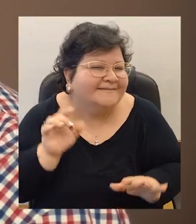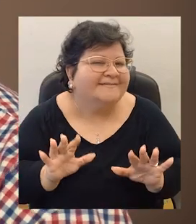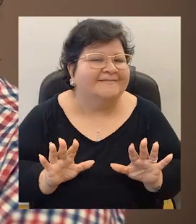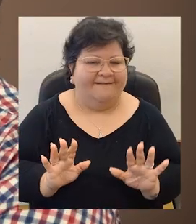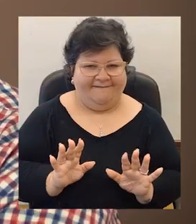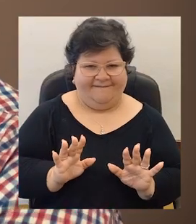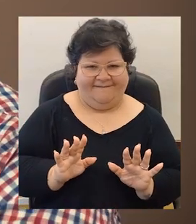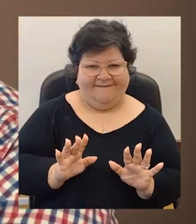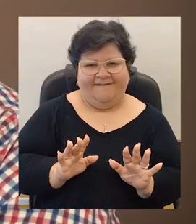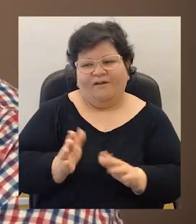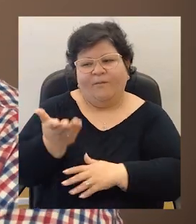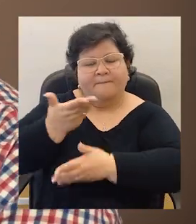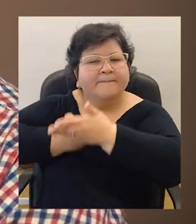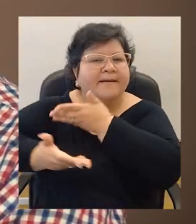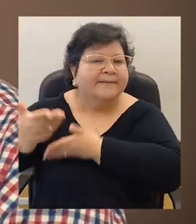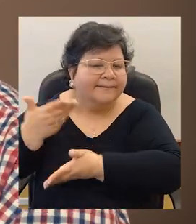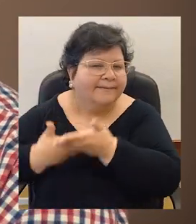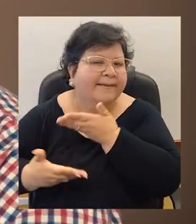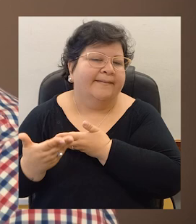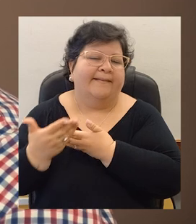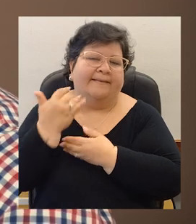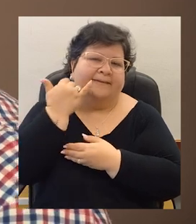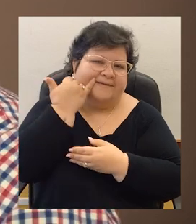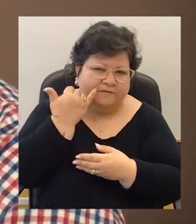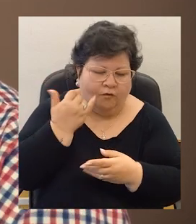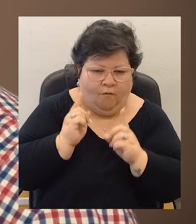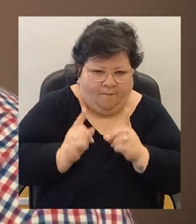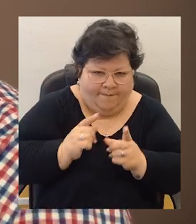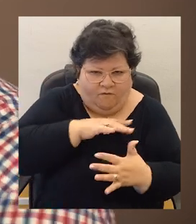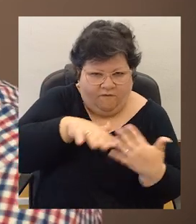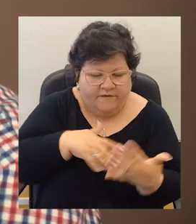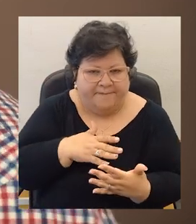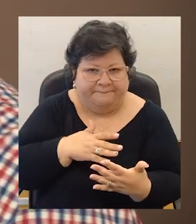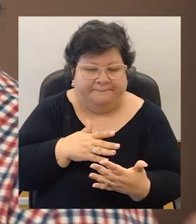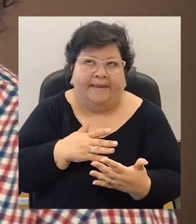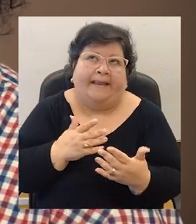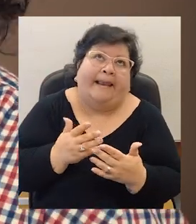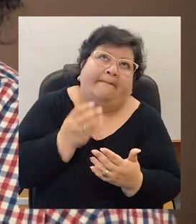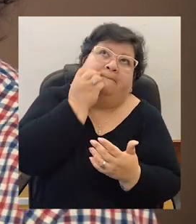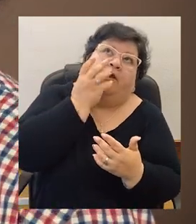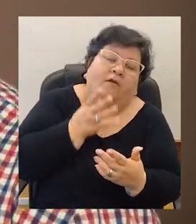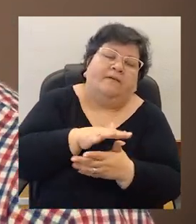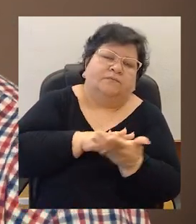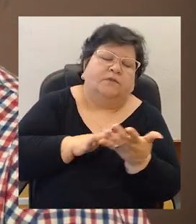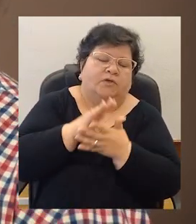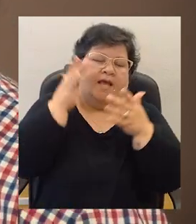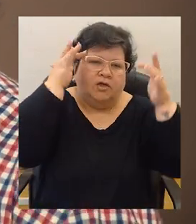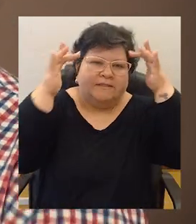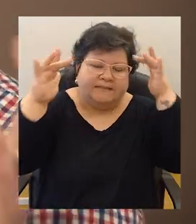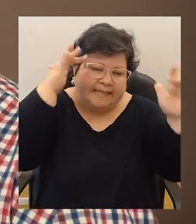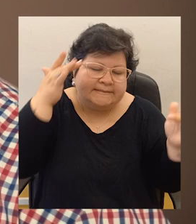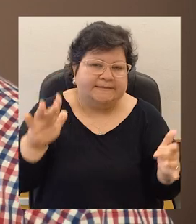de la vida sexual compartida digamos el término de relación sexual que en el mejor de los casos en la adolescencia si sean las niñas está mal